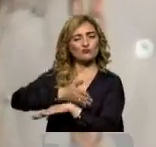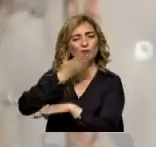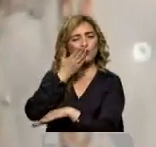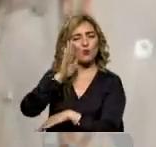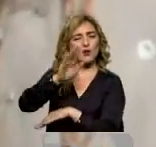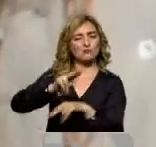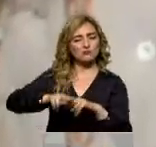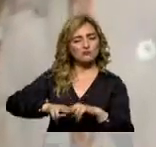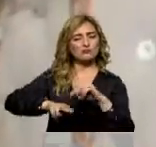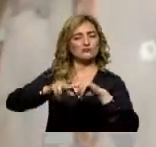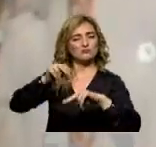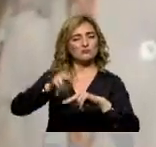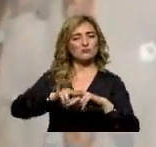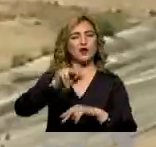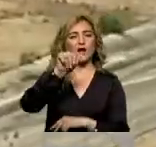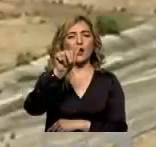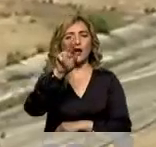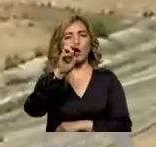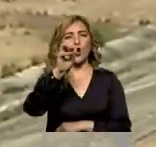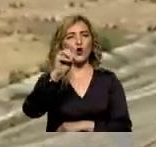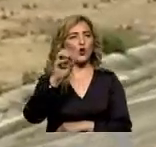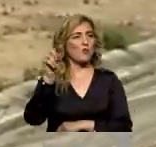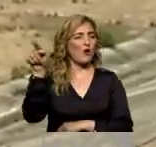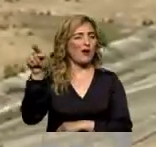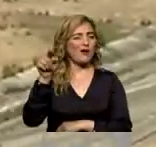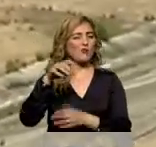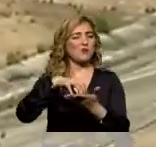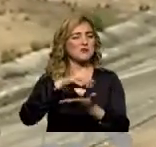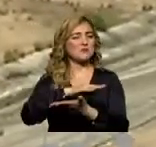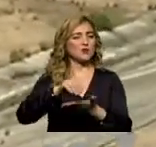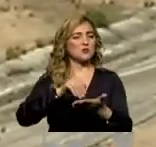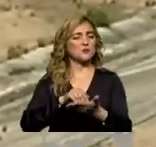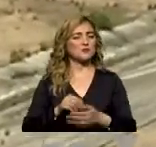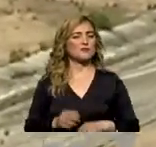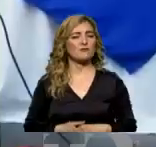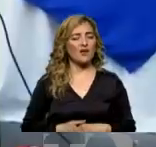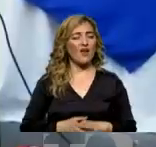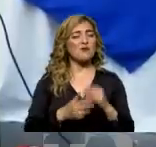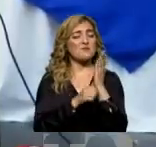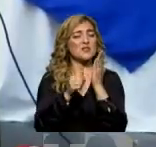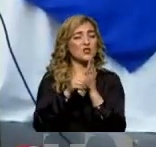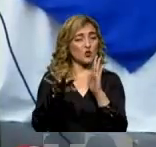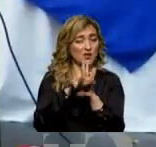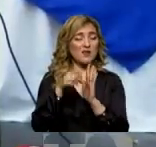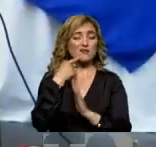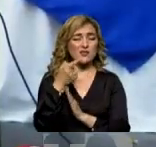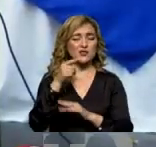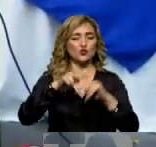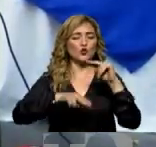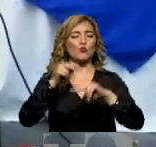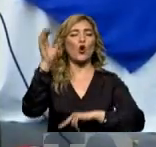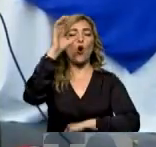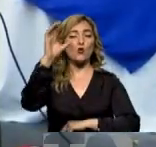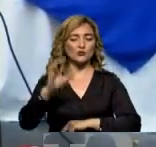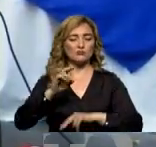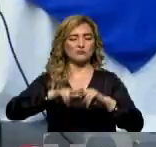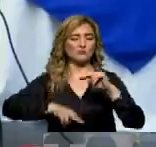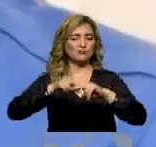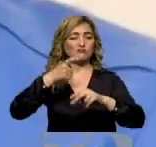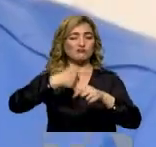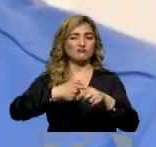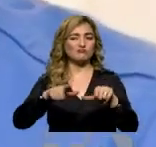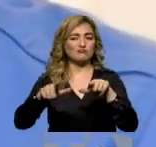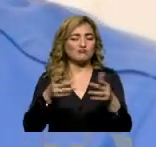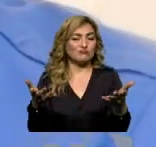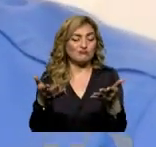prometió construir en El Aromo, en la provincia de Manabí. José Augusto Briones aseguró que se construirá en la costa ecuatoriana sin